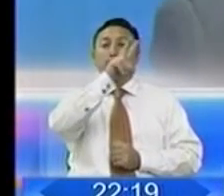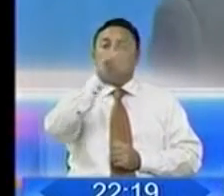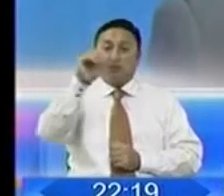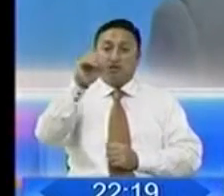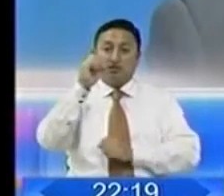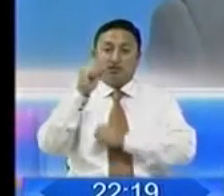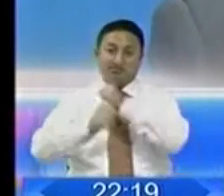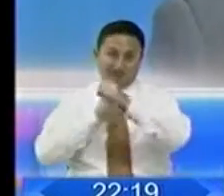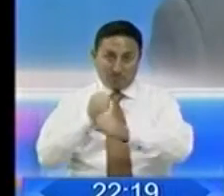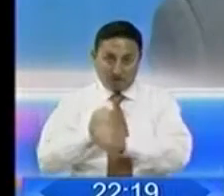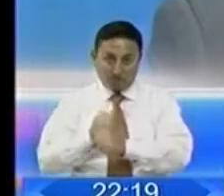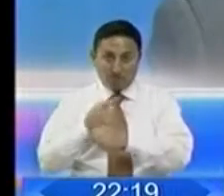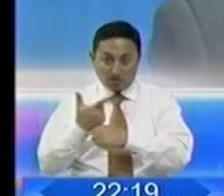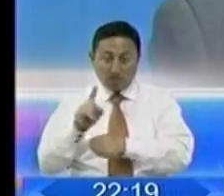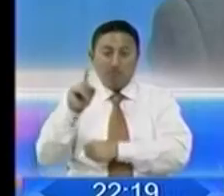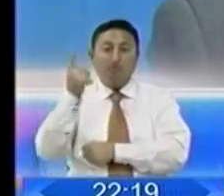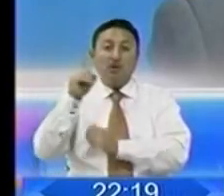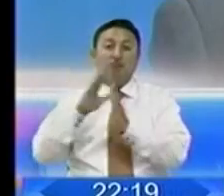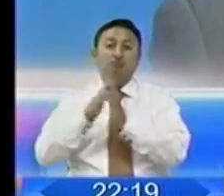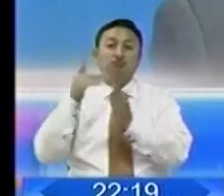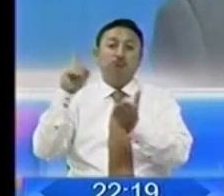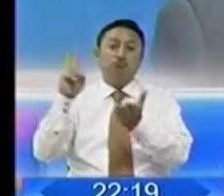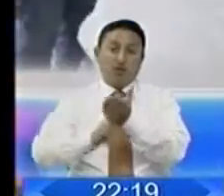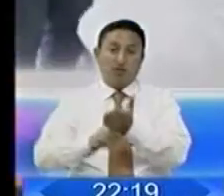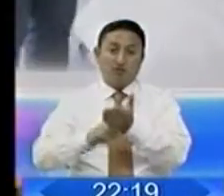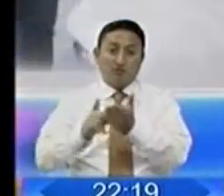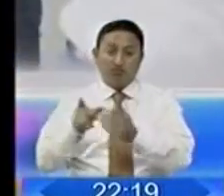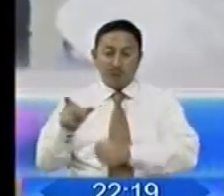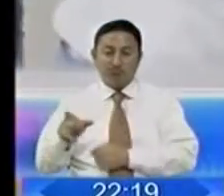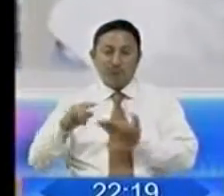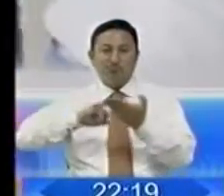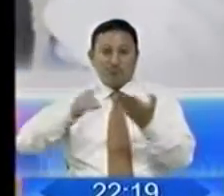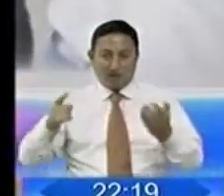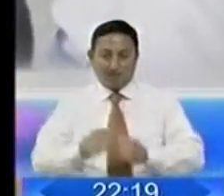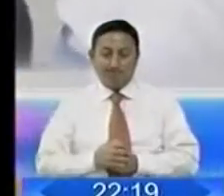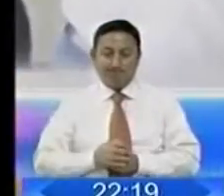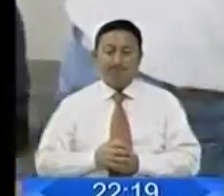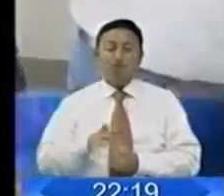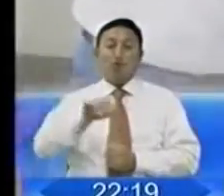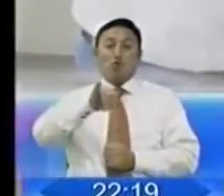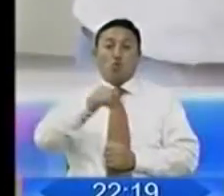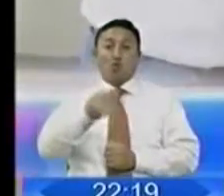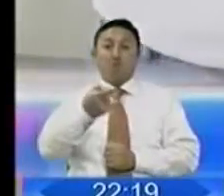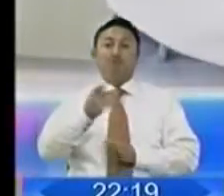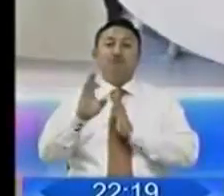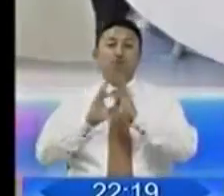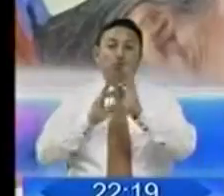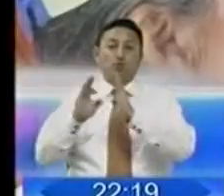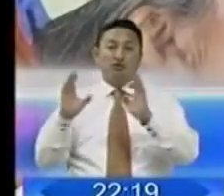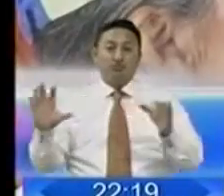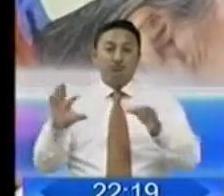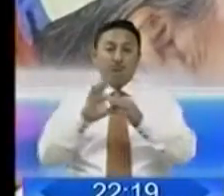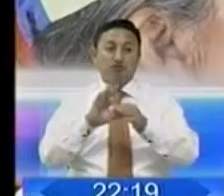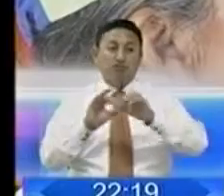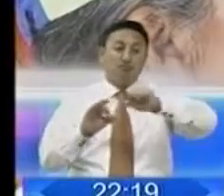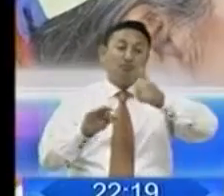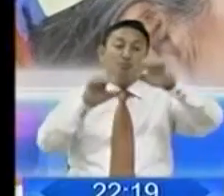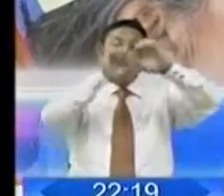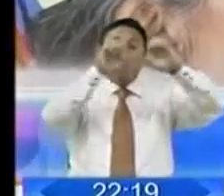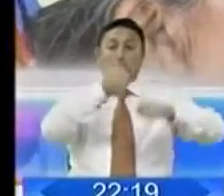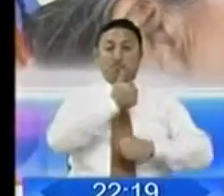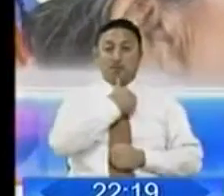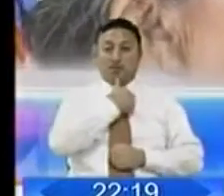se emitirá el primer pasaporte y la primera cédula digital. Este jueves el Ministerio de Telecomunicaciones, en alianza con varias empresas